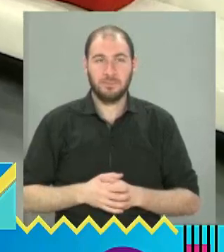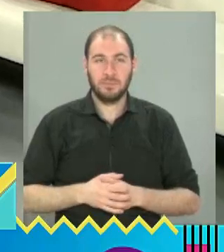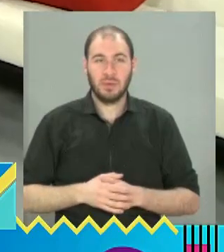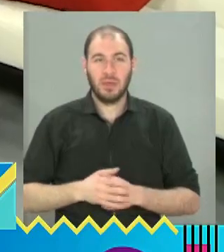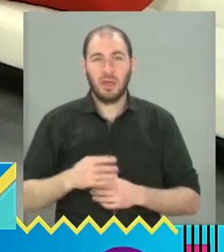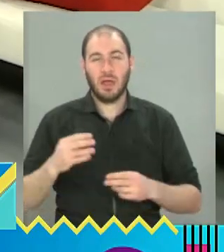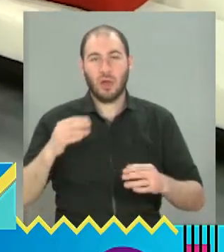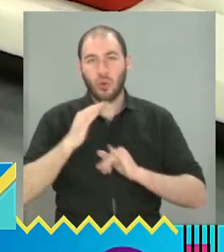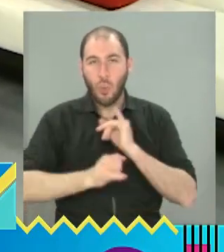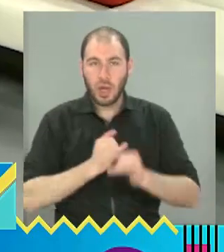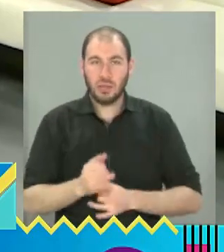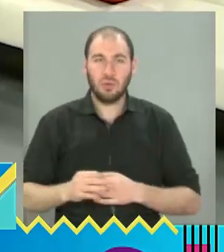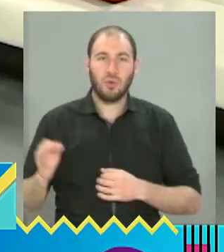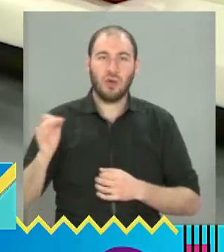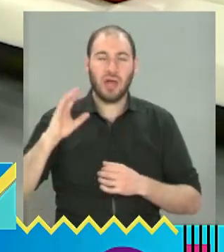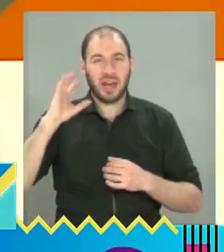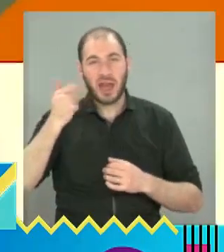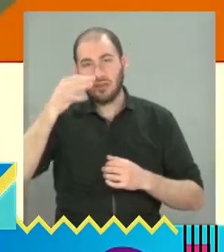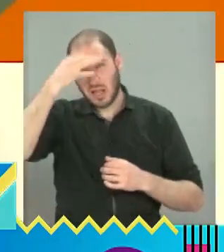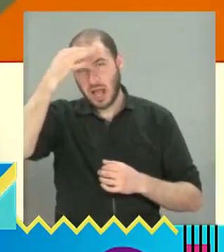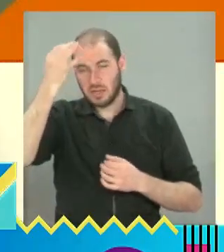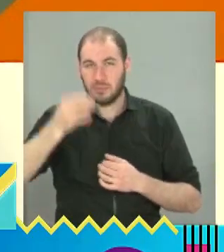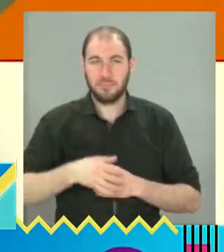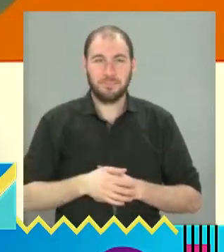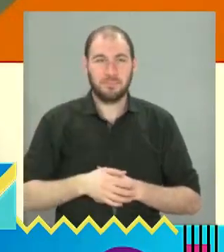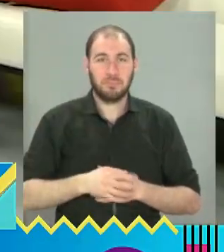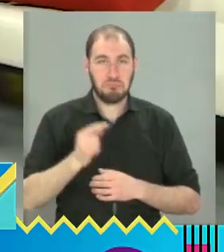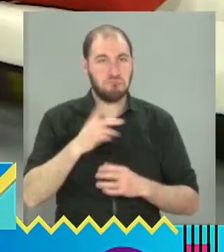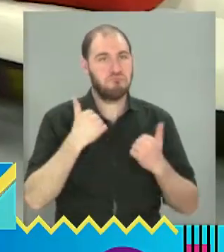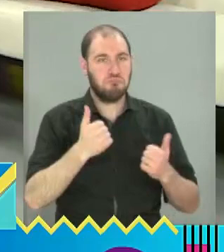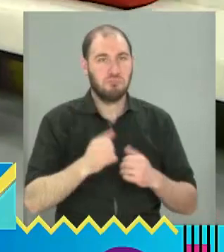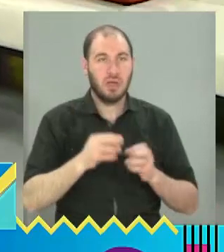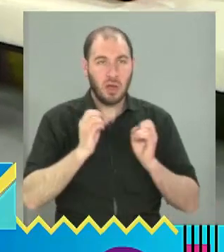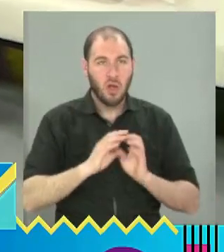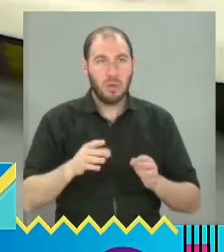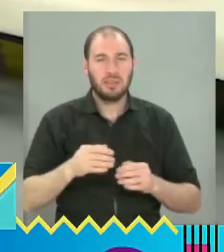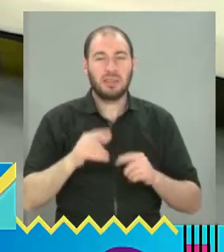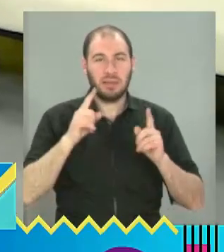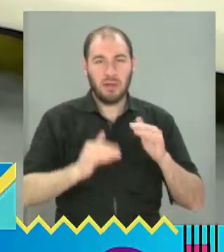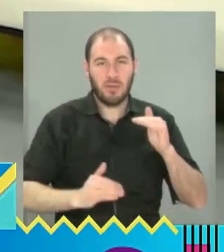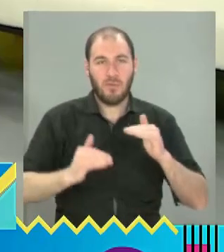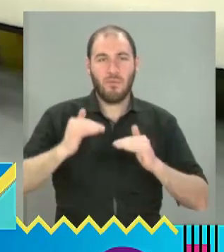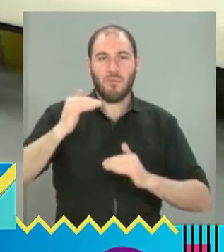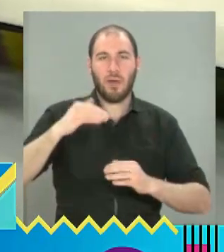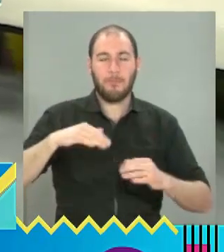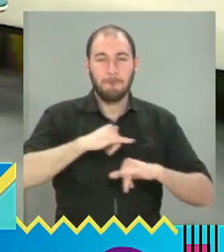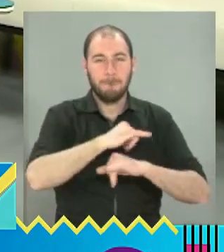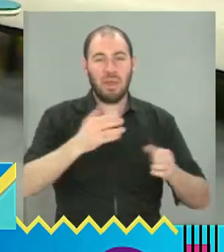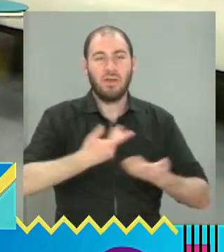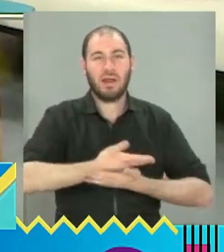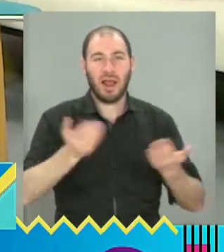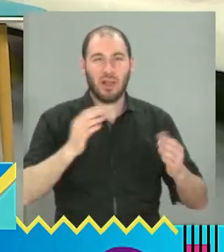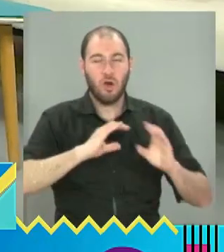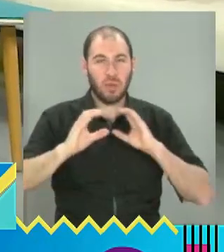hacen cuentos o radioteatro. Bien, está bueno empezar a contrarrestar también el mensaje de los medios masivos